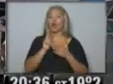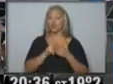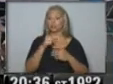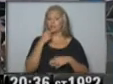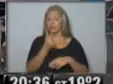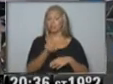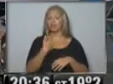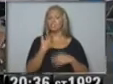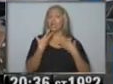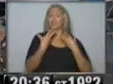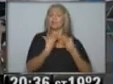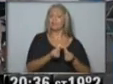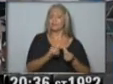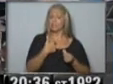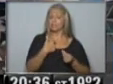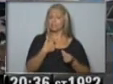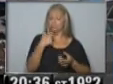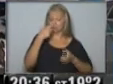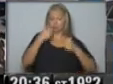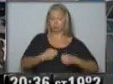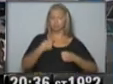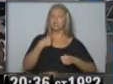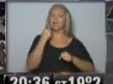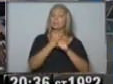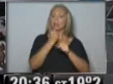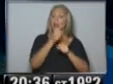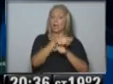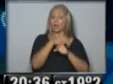las obras que realizó y también sus días de descanso.